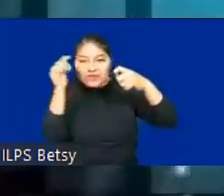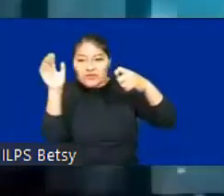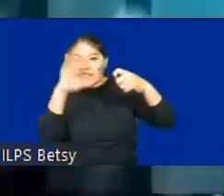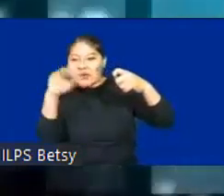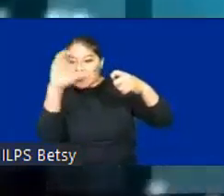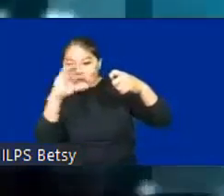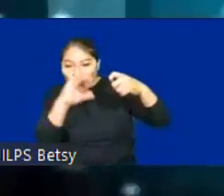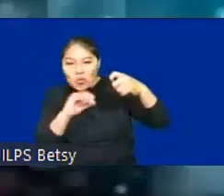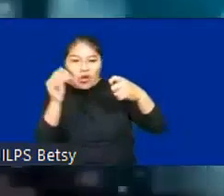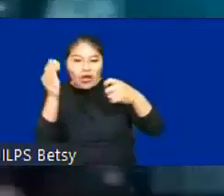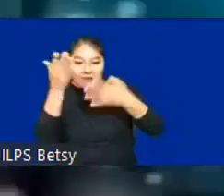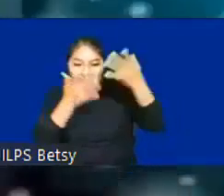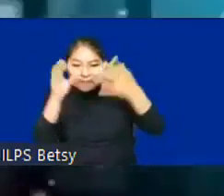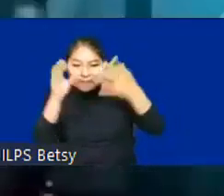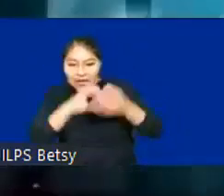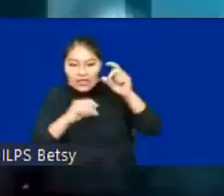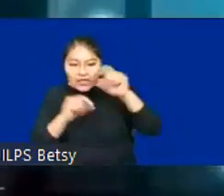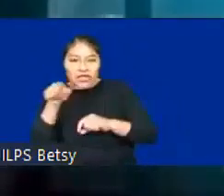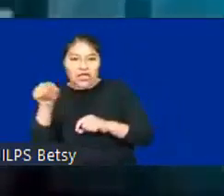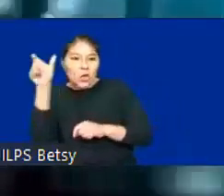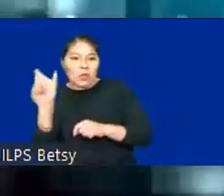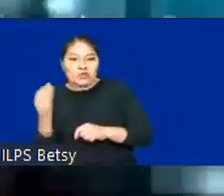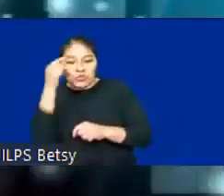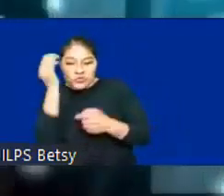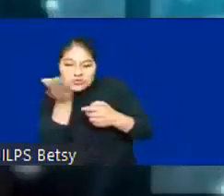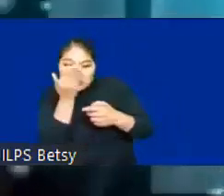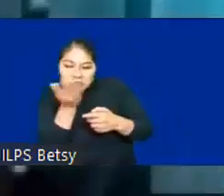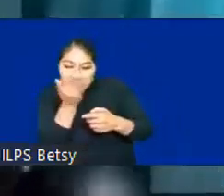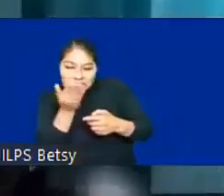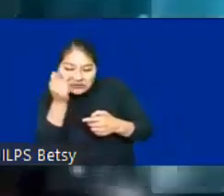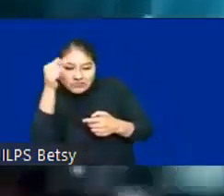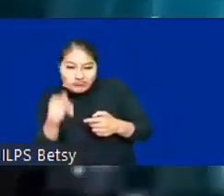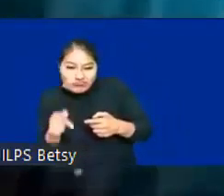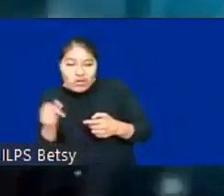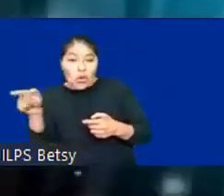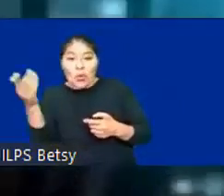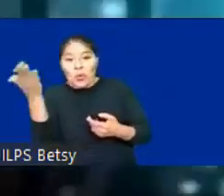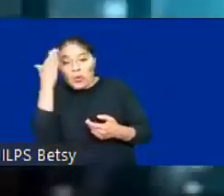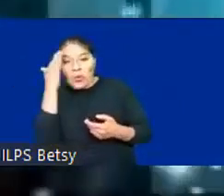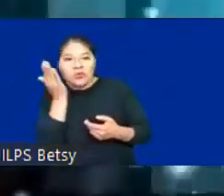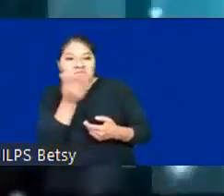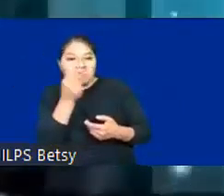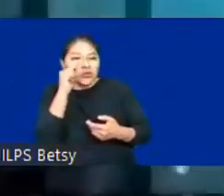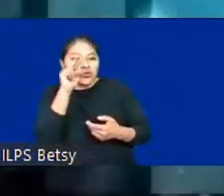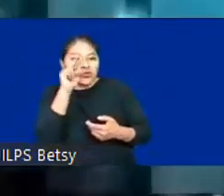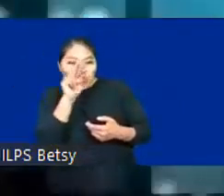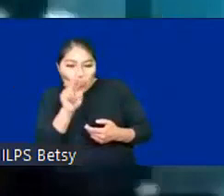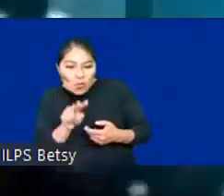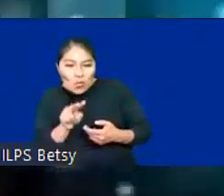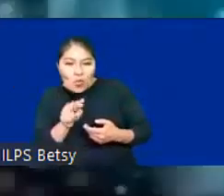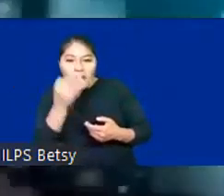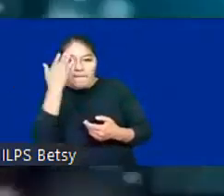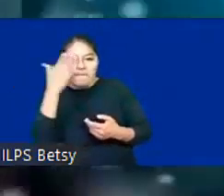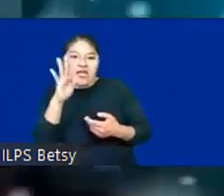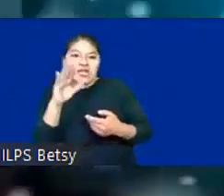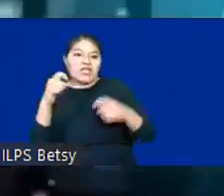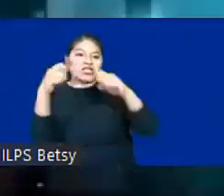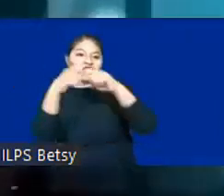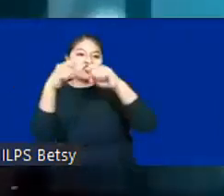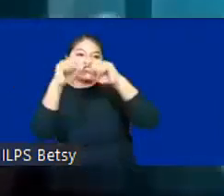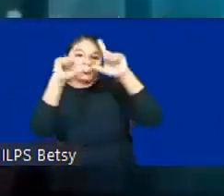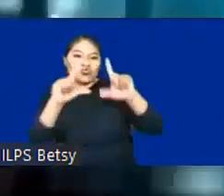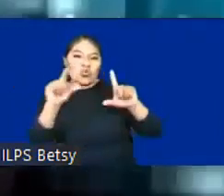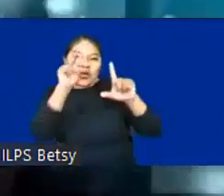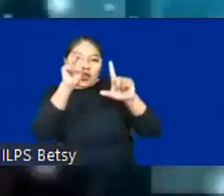imprevisto puede generar de que de repente el ciudadano no visualice o no identifique dentro de su correo electrónico de manera